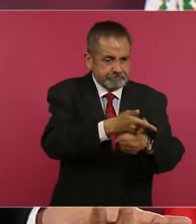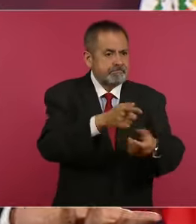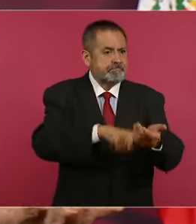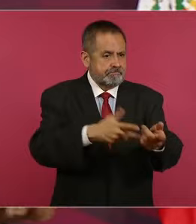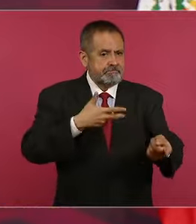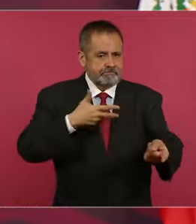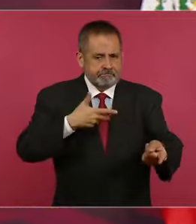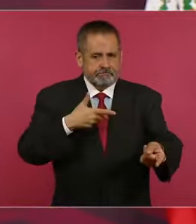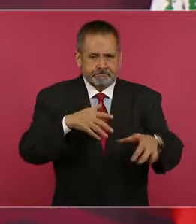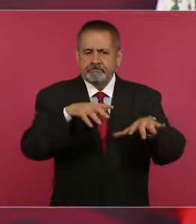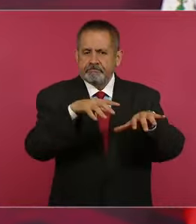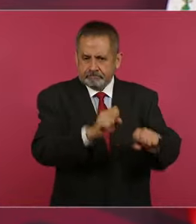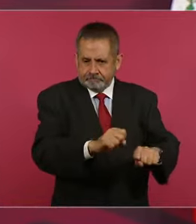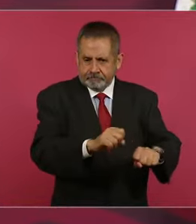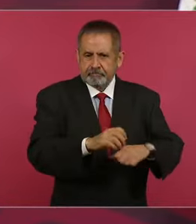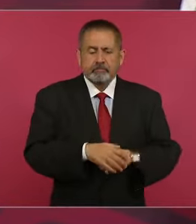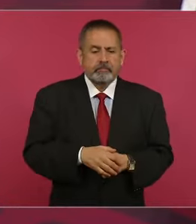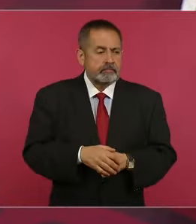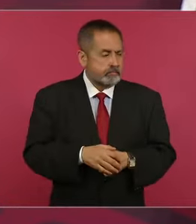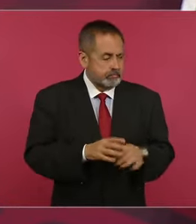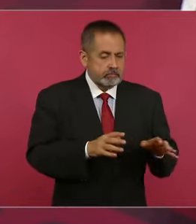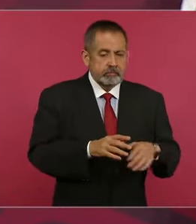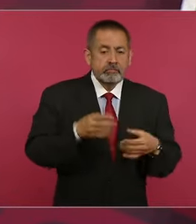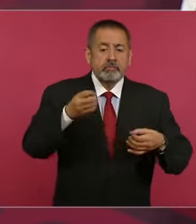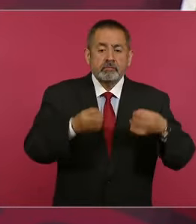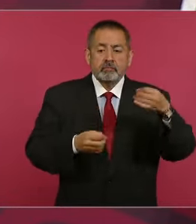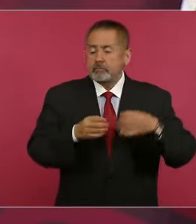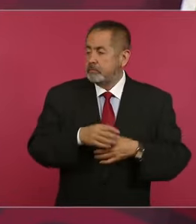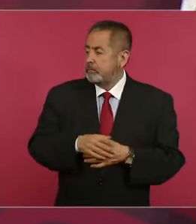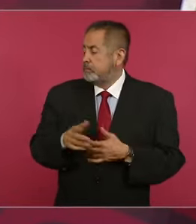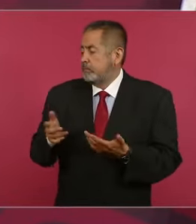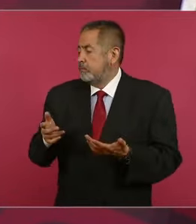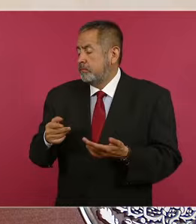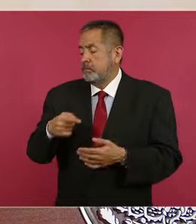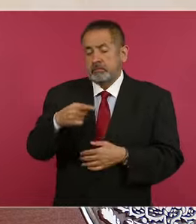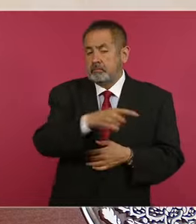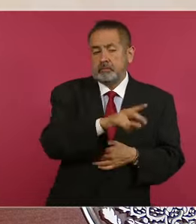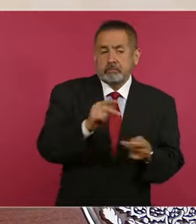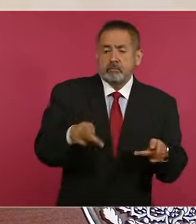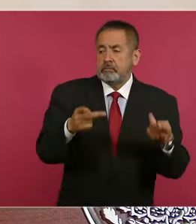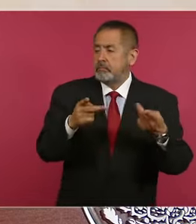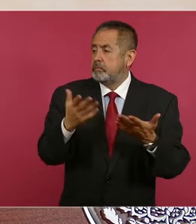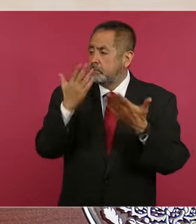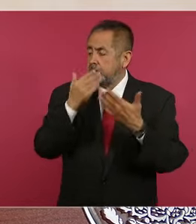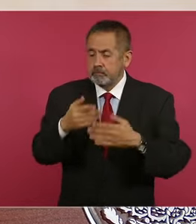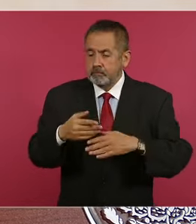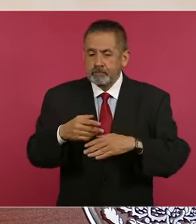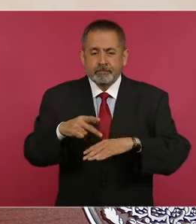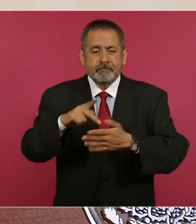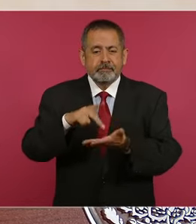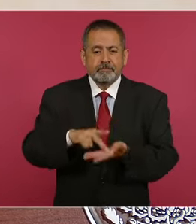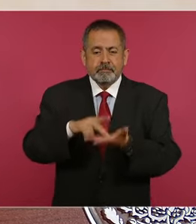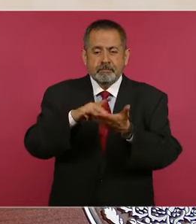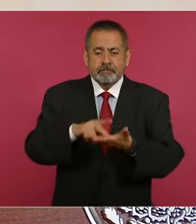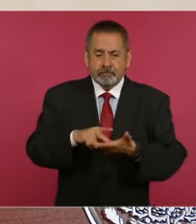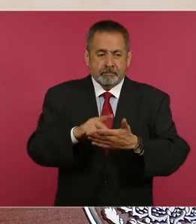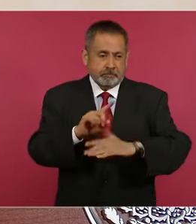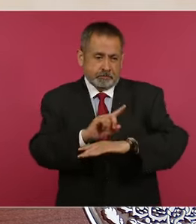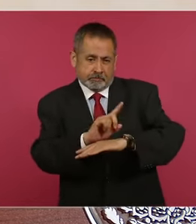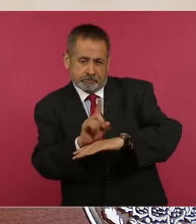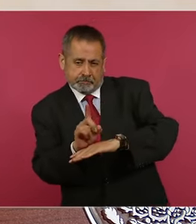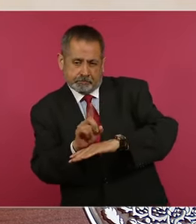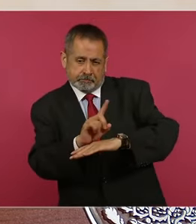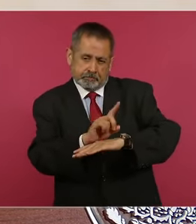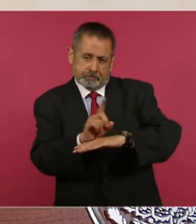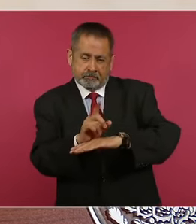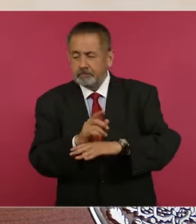no había una balanza, no se podía asegurar de que era para venderla